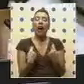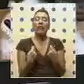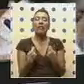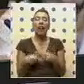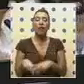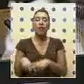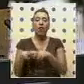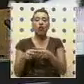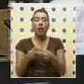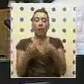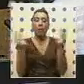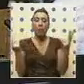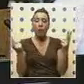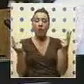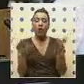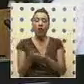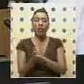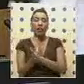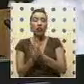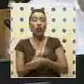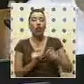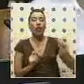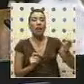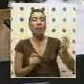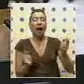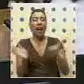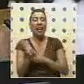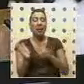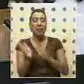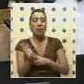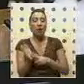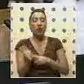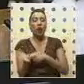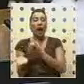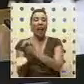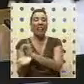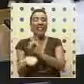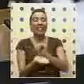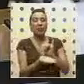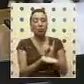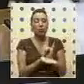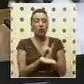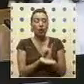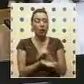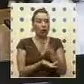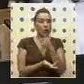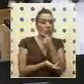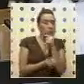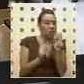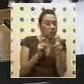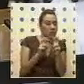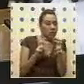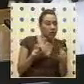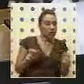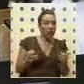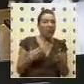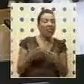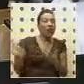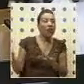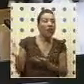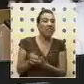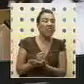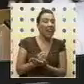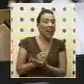públicos provenientes de todas y todos los contribuyentes a instituciones que, en medio de cuestionamientos e investigaciones sobre su proceder